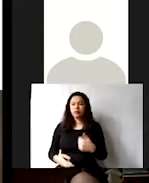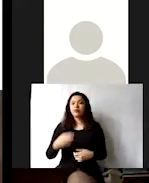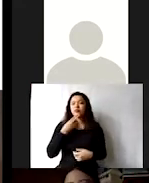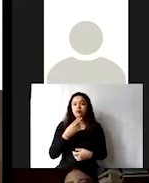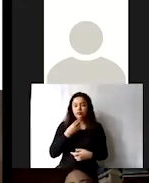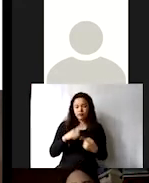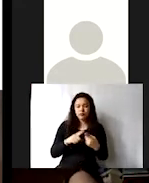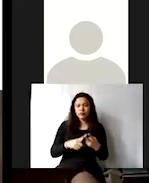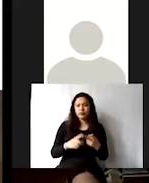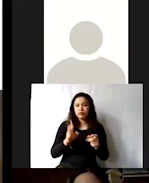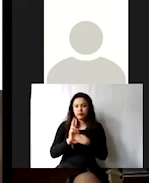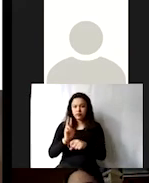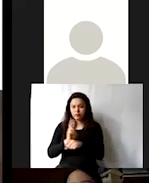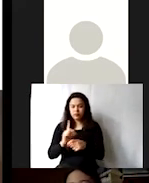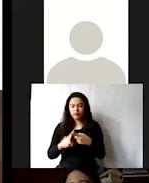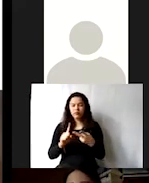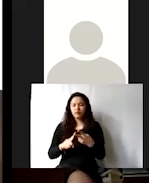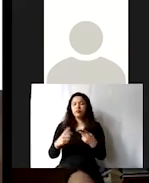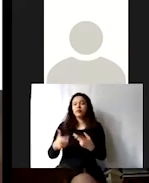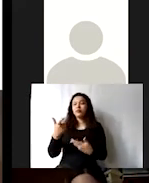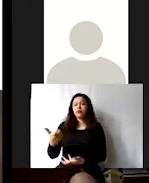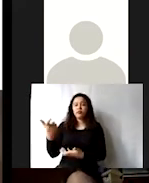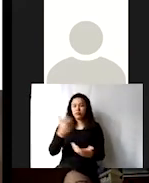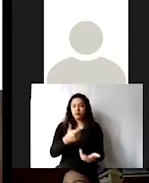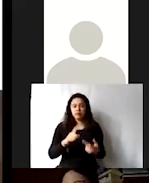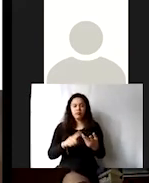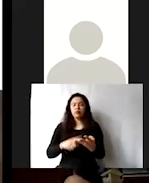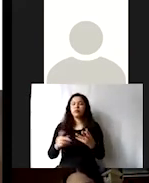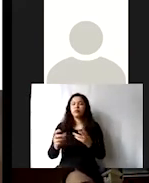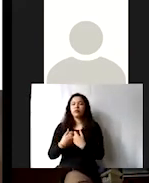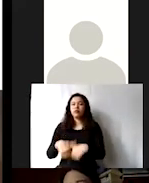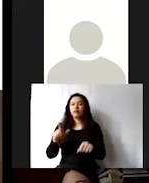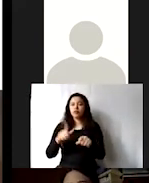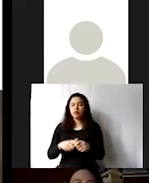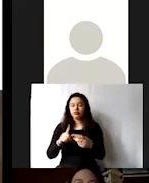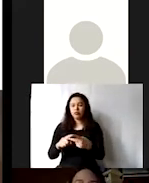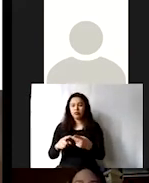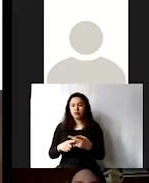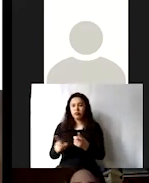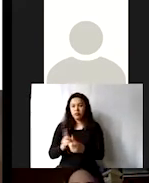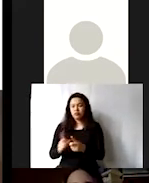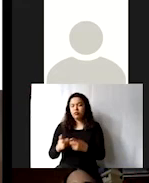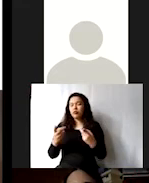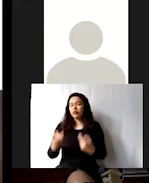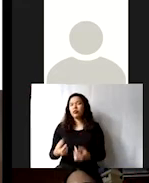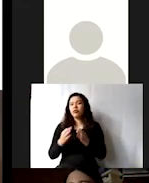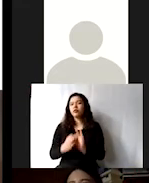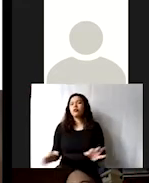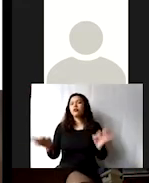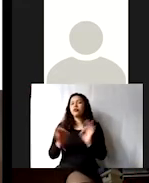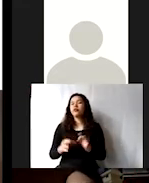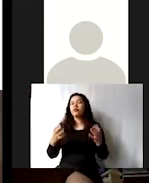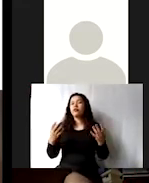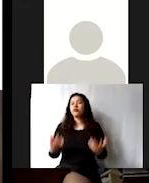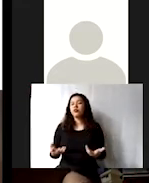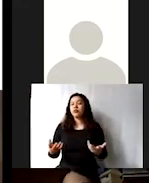su monitoreo, su financiación, su socialización, porque también es importante pues transmitir